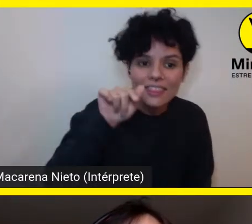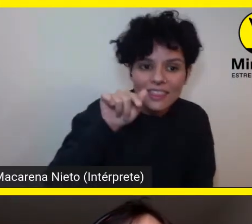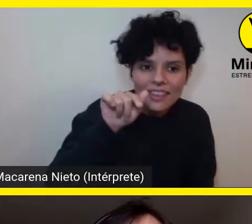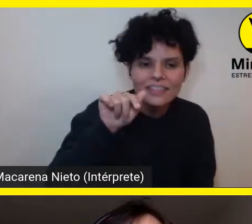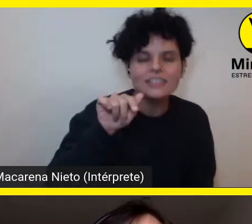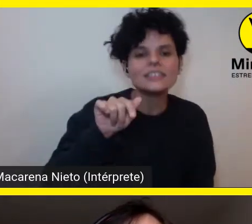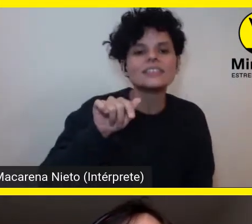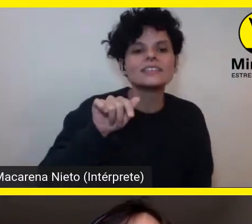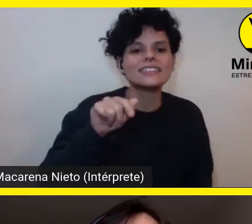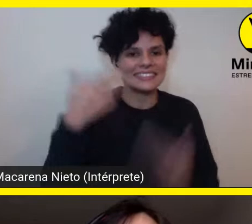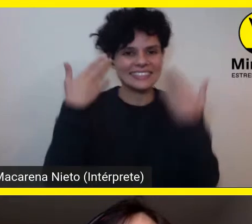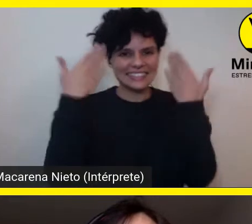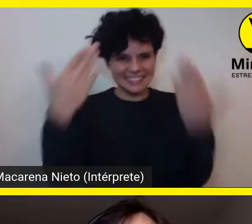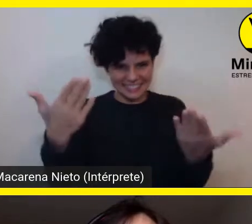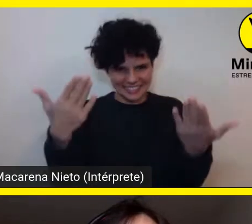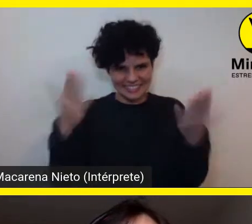ahí.